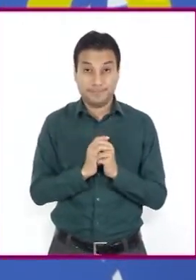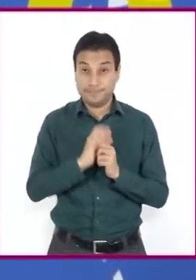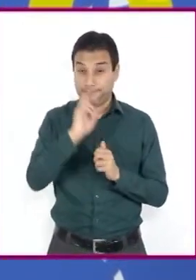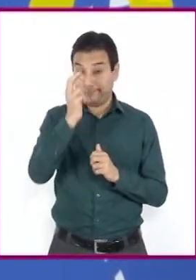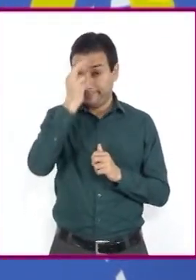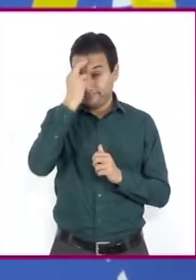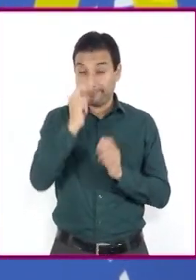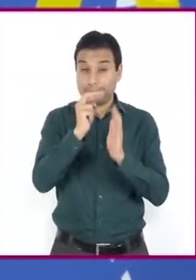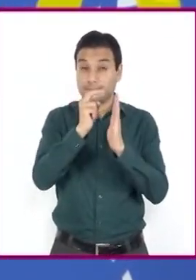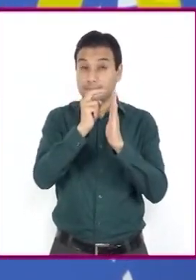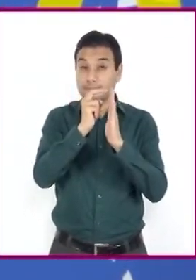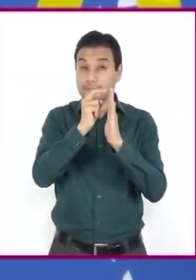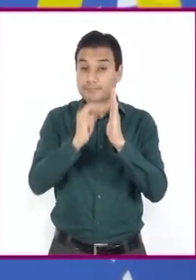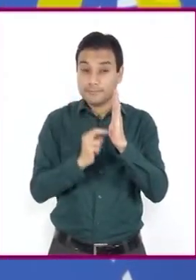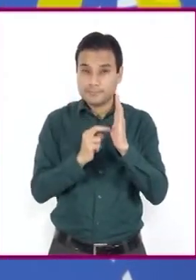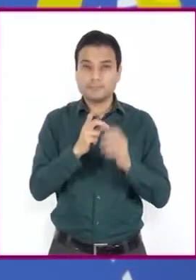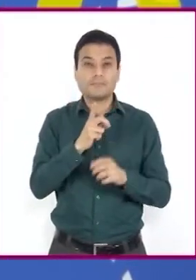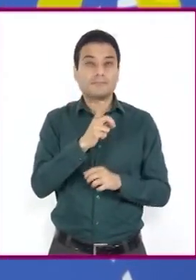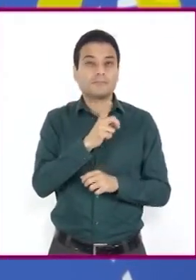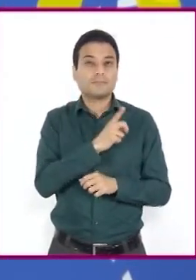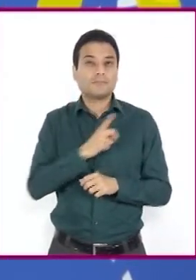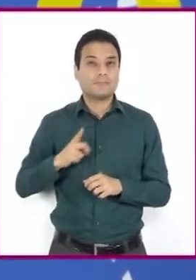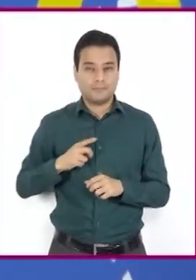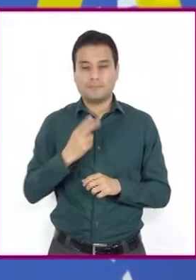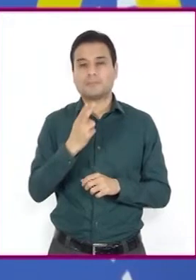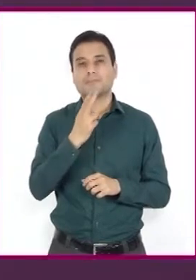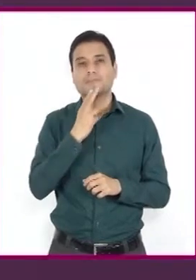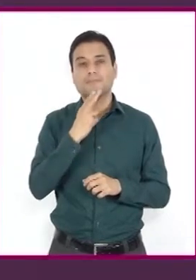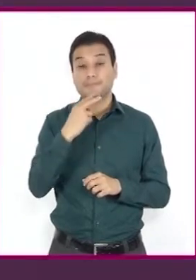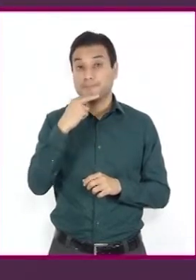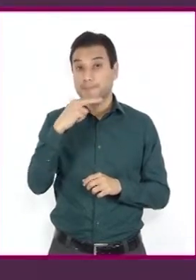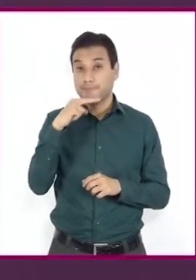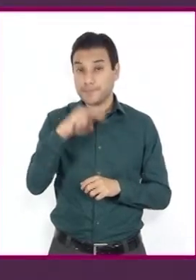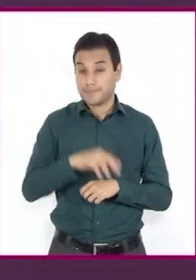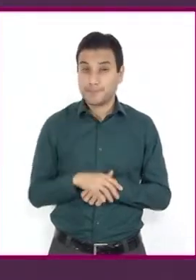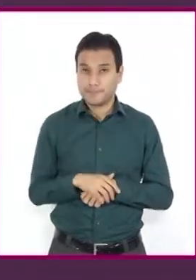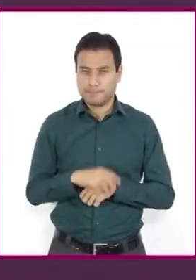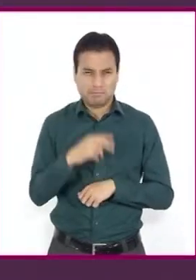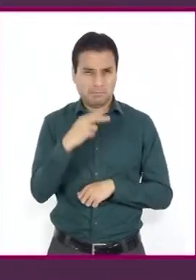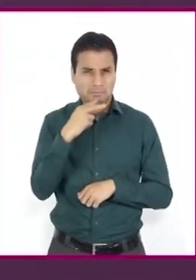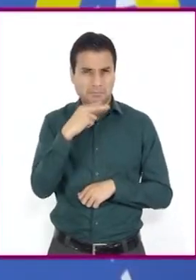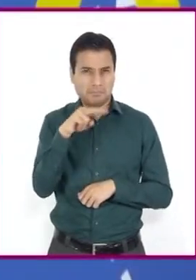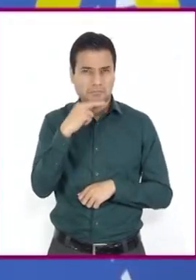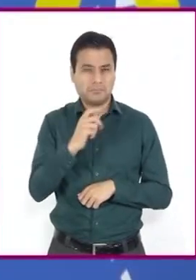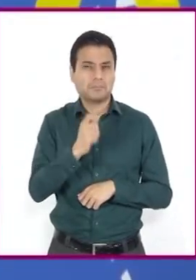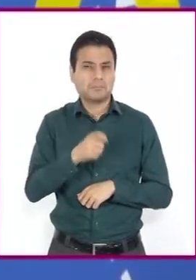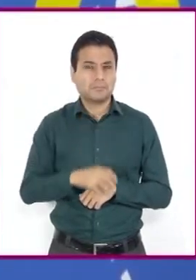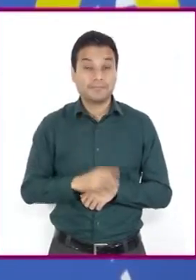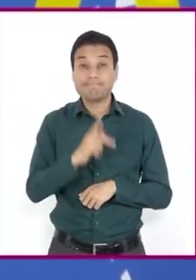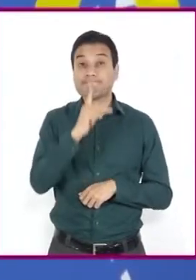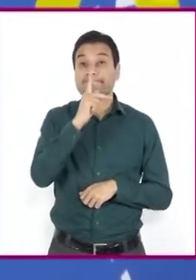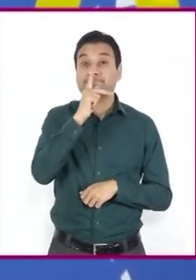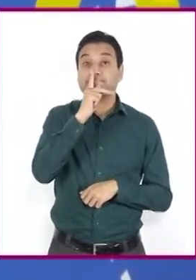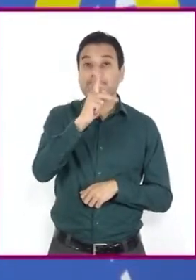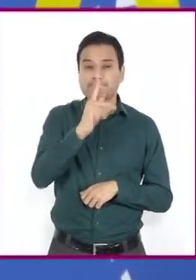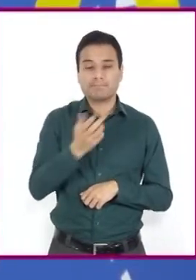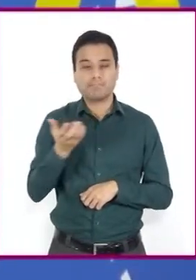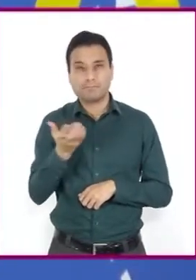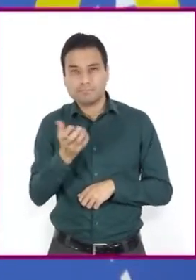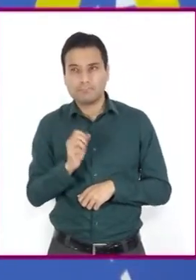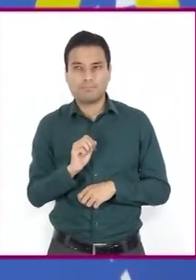reglas requieren ser expresadas mediante verbos. Los verbos son palabras que expresan acciones,